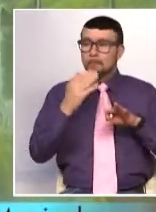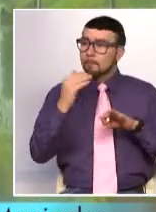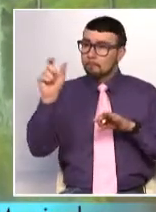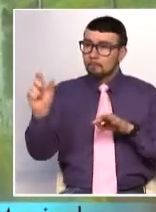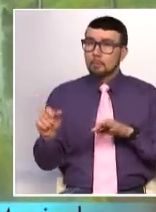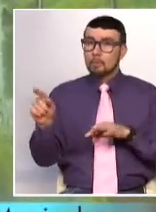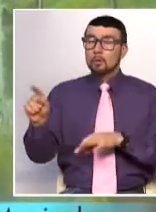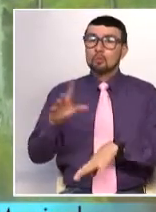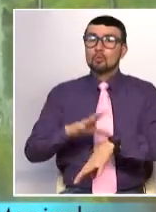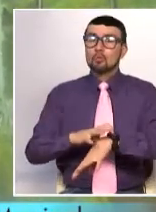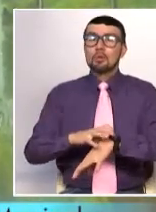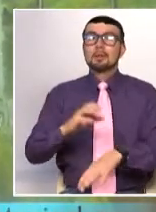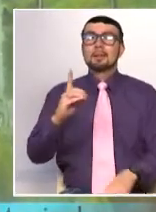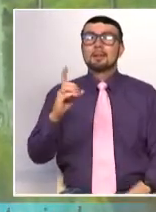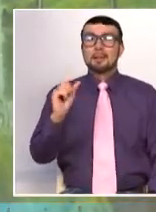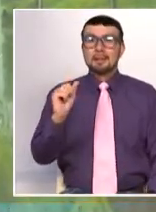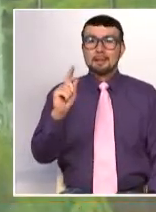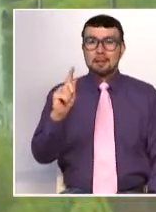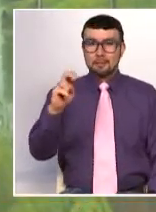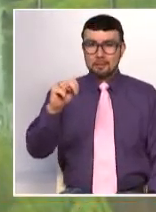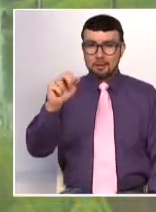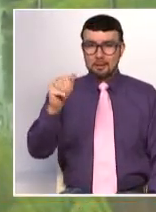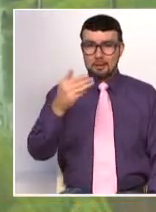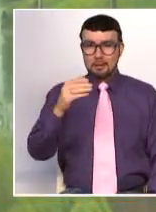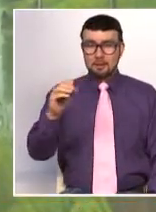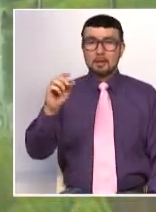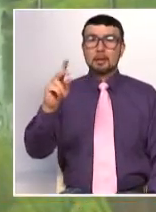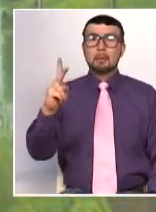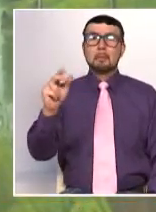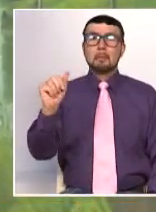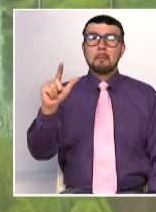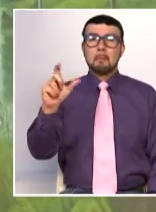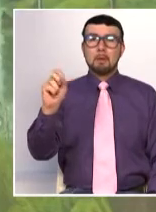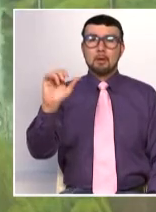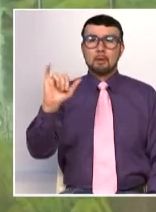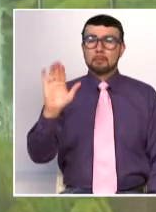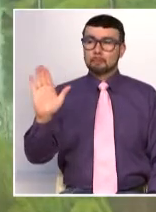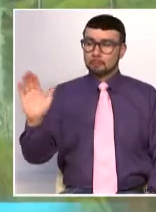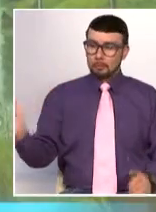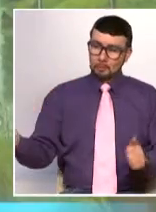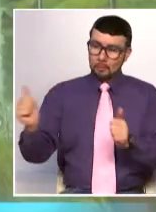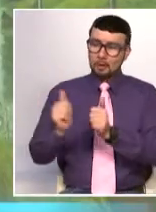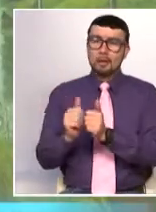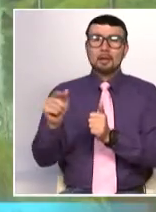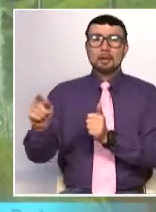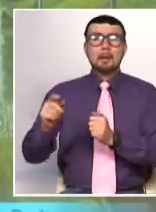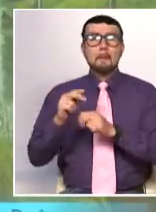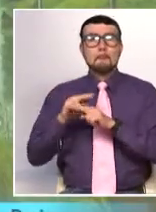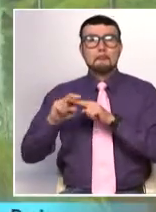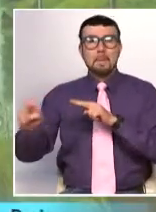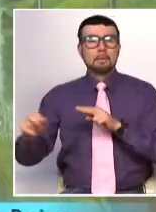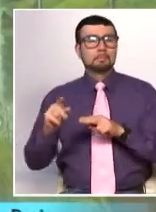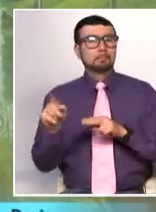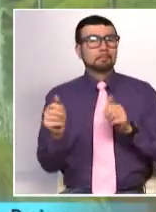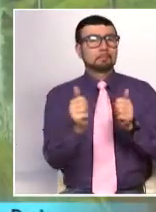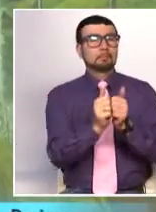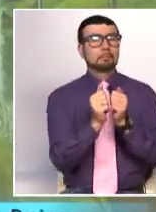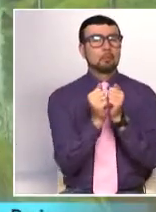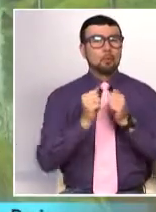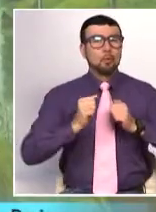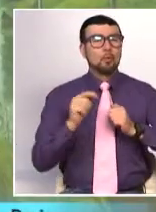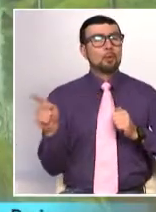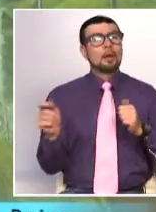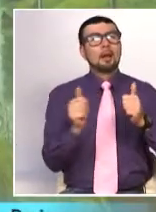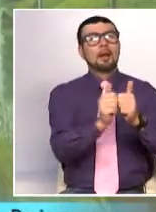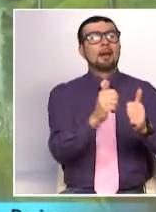dafna rodríguez baloy que nos acompañe a la consulta a nosotros en manizales en bogotá en armenia en